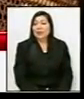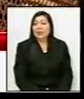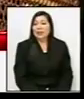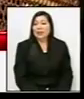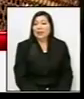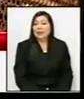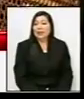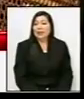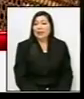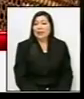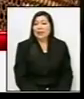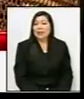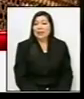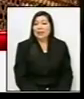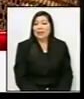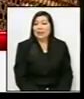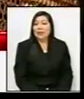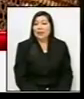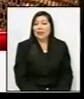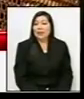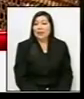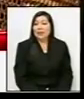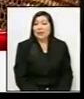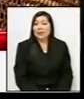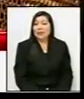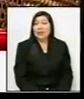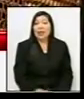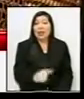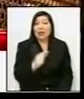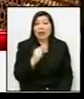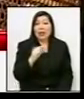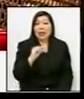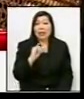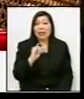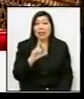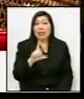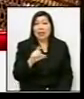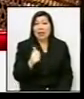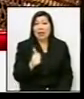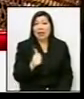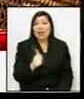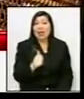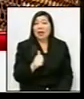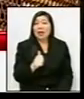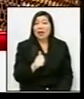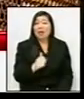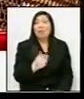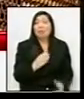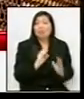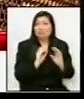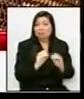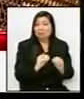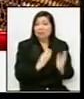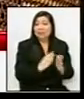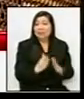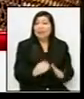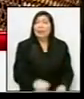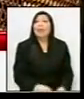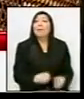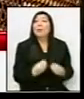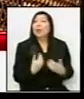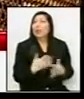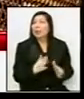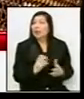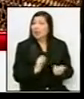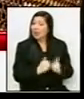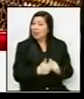En el caso también del señor César Águila Grados, que se retire la propuesta de sanción de destitución, porque también ya ha